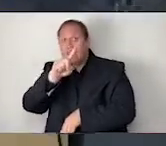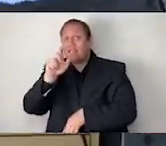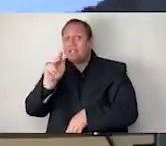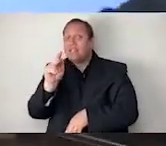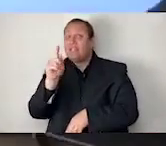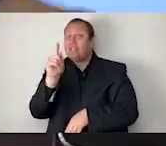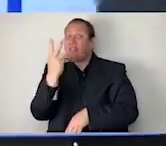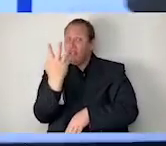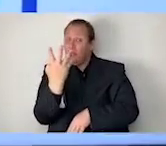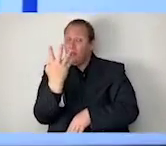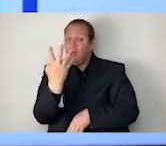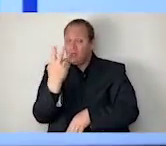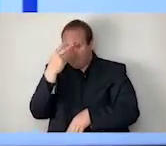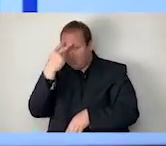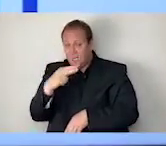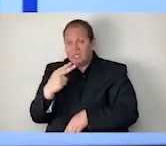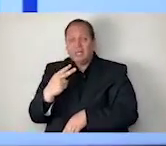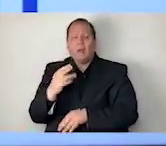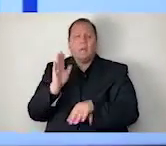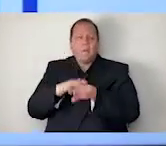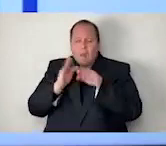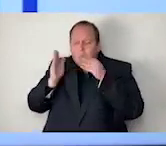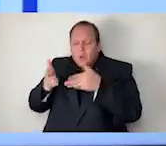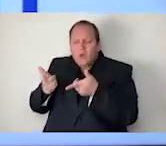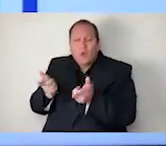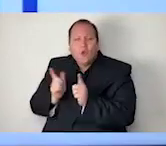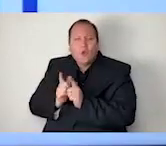la edad pues vamos